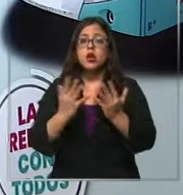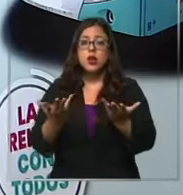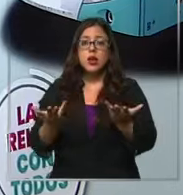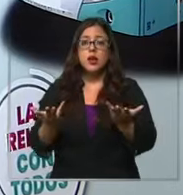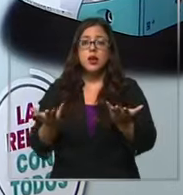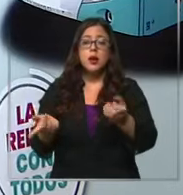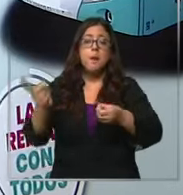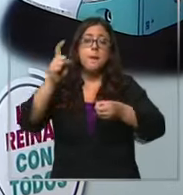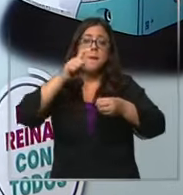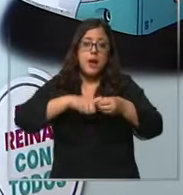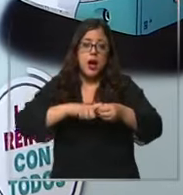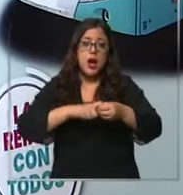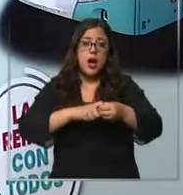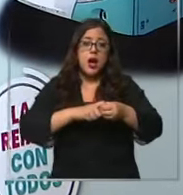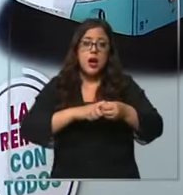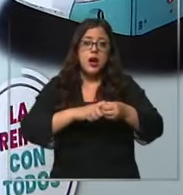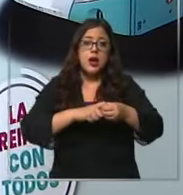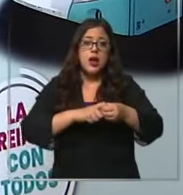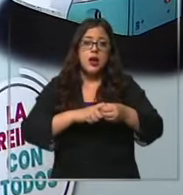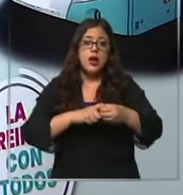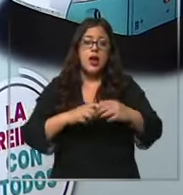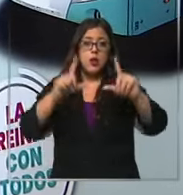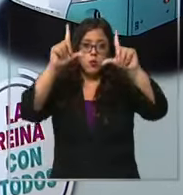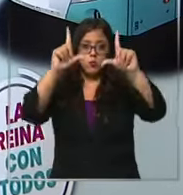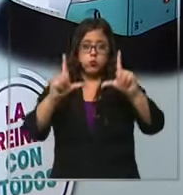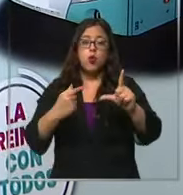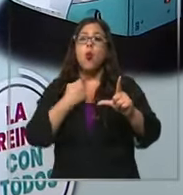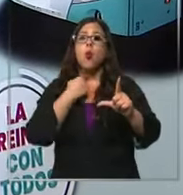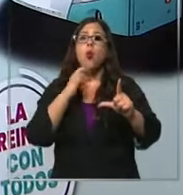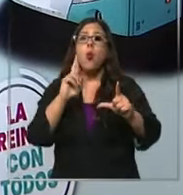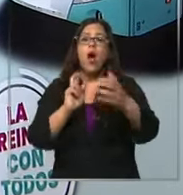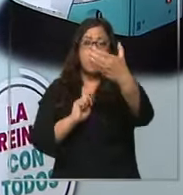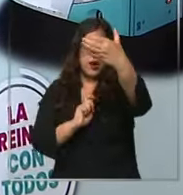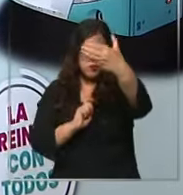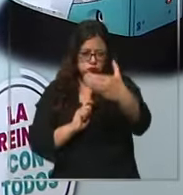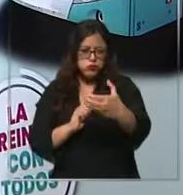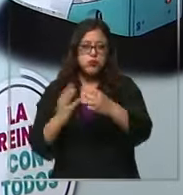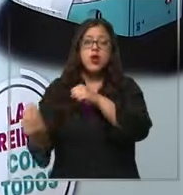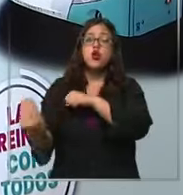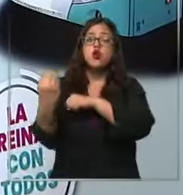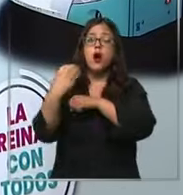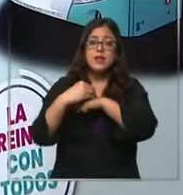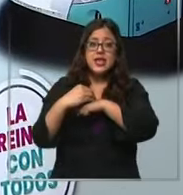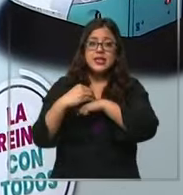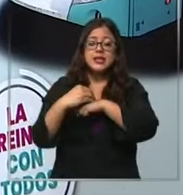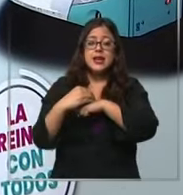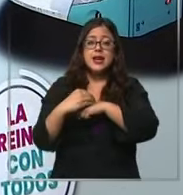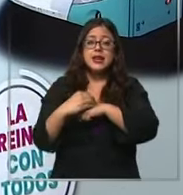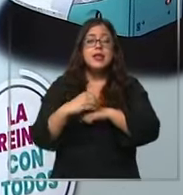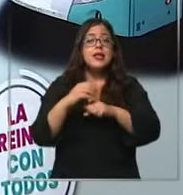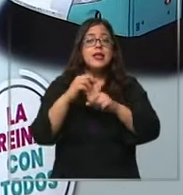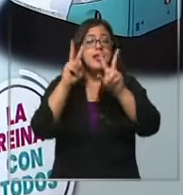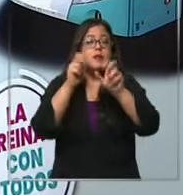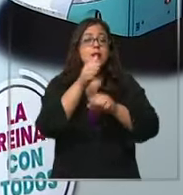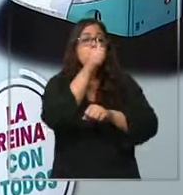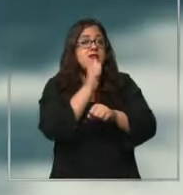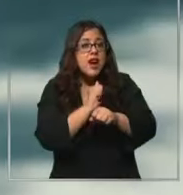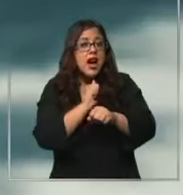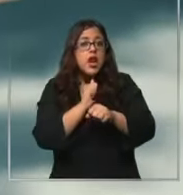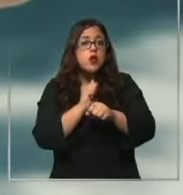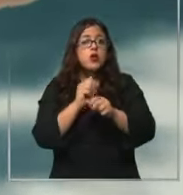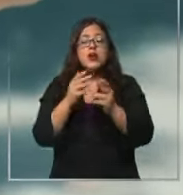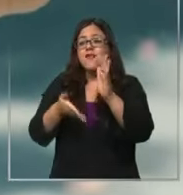incorporan a una plataforma nuestra a través de un código QR y nos señalan de manera reservada, que van a salir en tal fecha, van a salir en